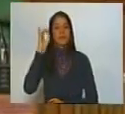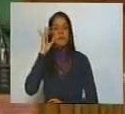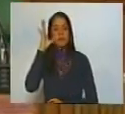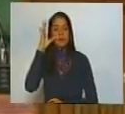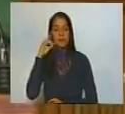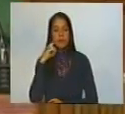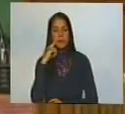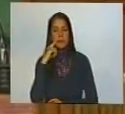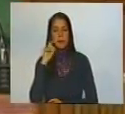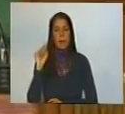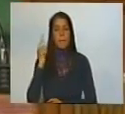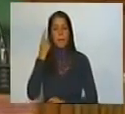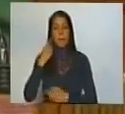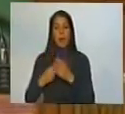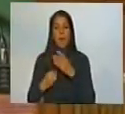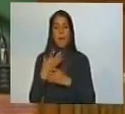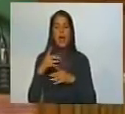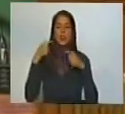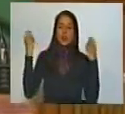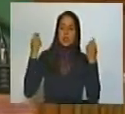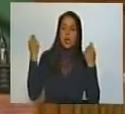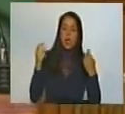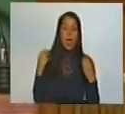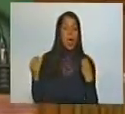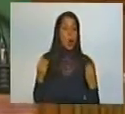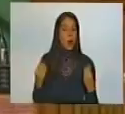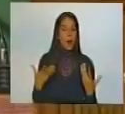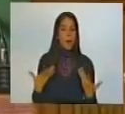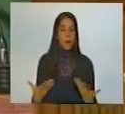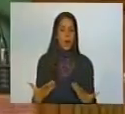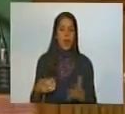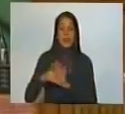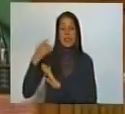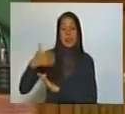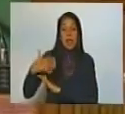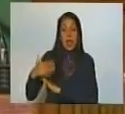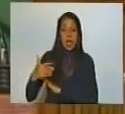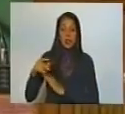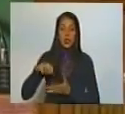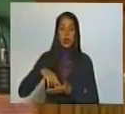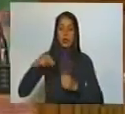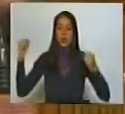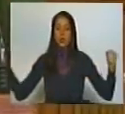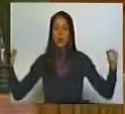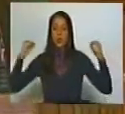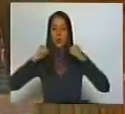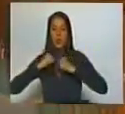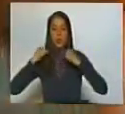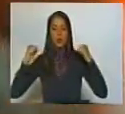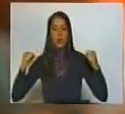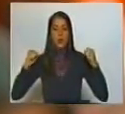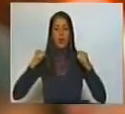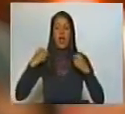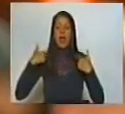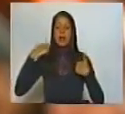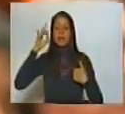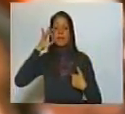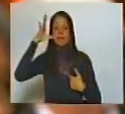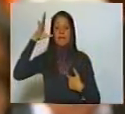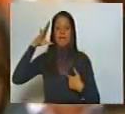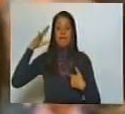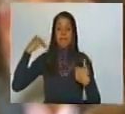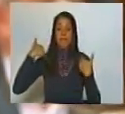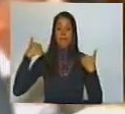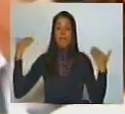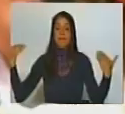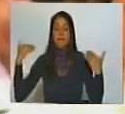de celebrarlo. Como le habían dado un pequeño derecho a hacer gimnasia, inventó unos ejercicios en los